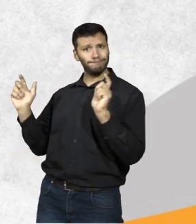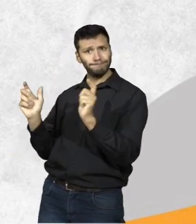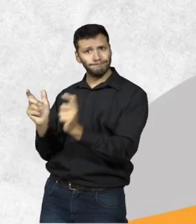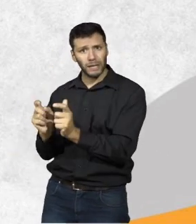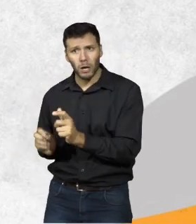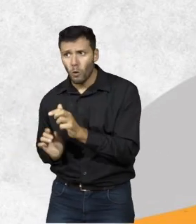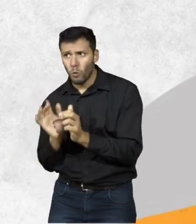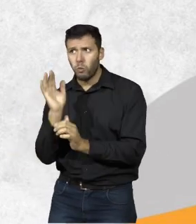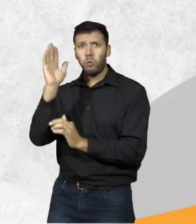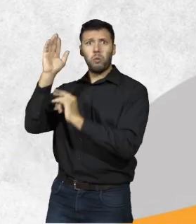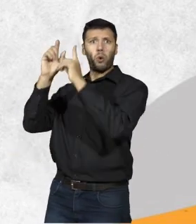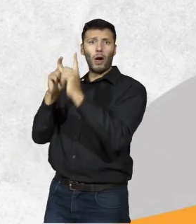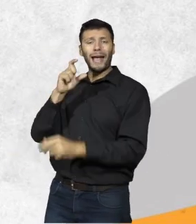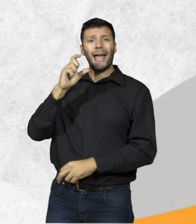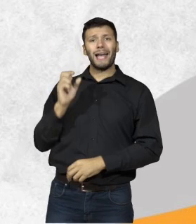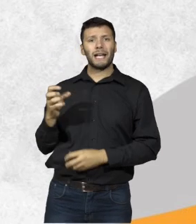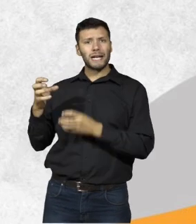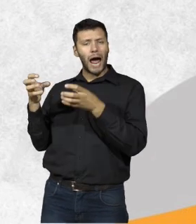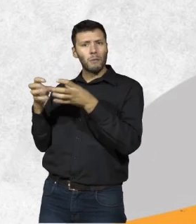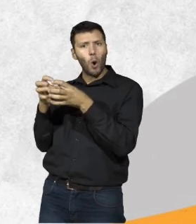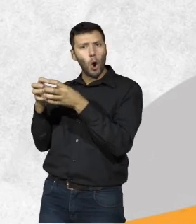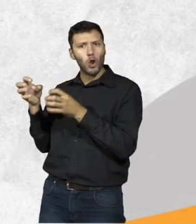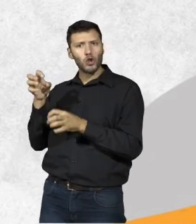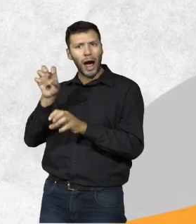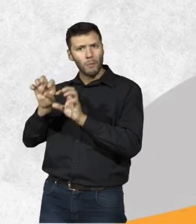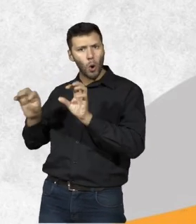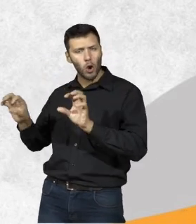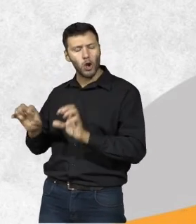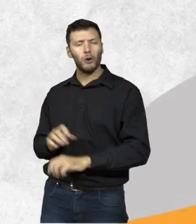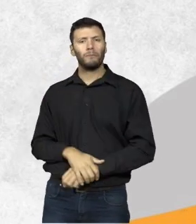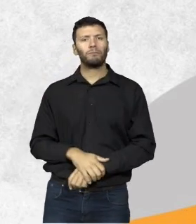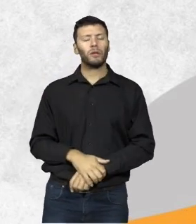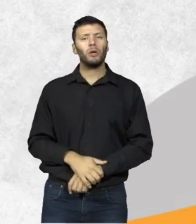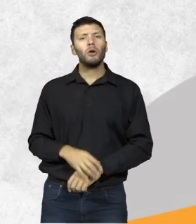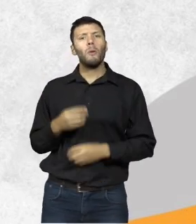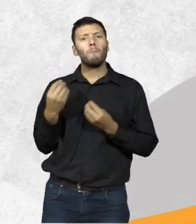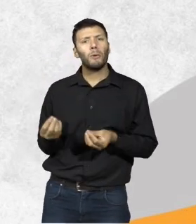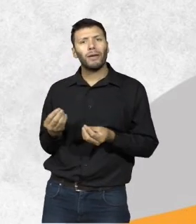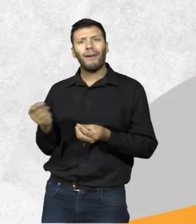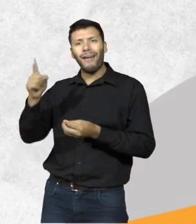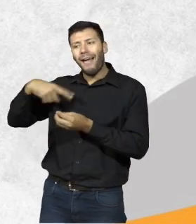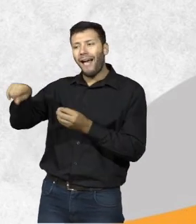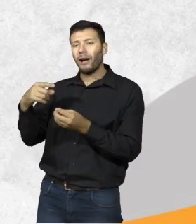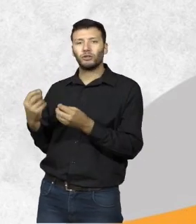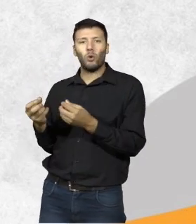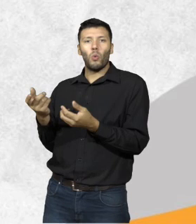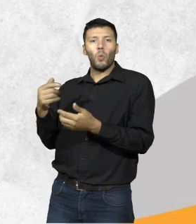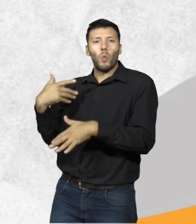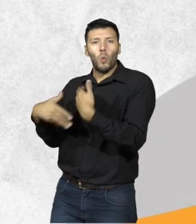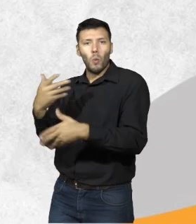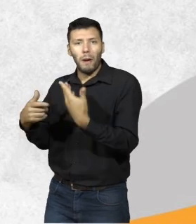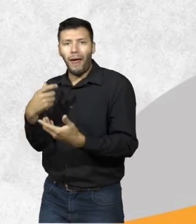carbón, fundamentalmente porque contaminaban a la población que lo usaba como calefacción. Y algo